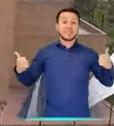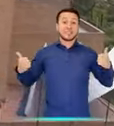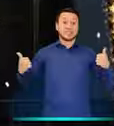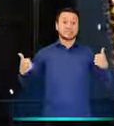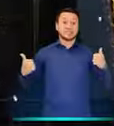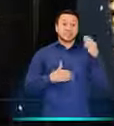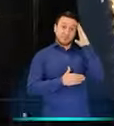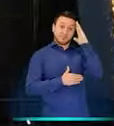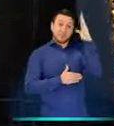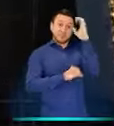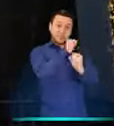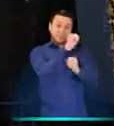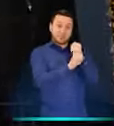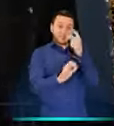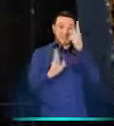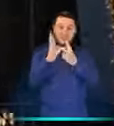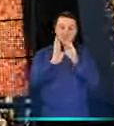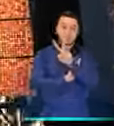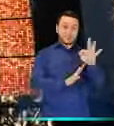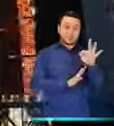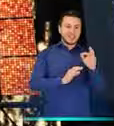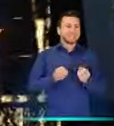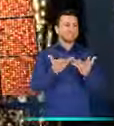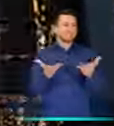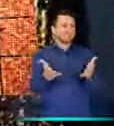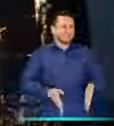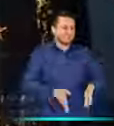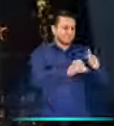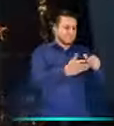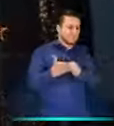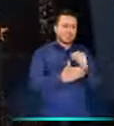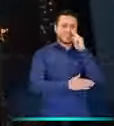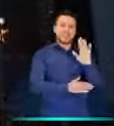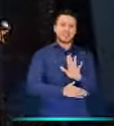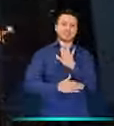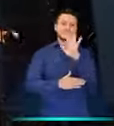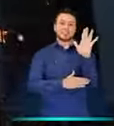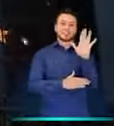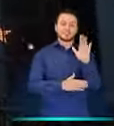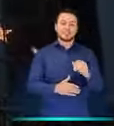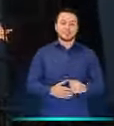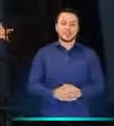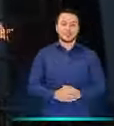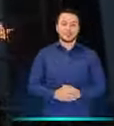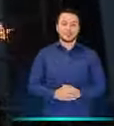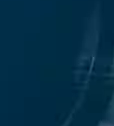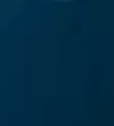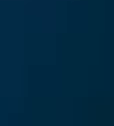próspero año 2023 les desea la Registraduría Nacional del Estado Civil!